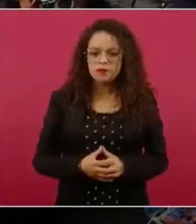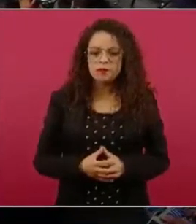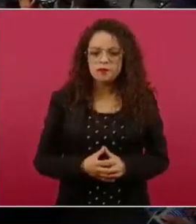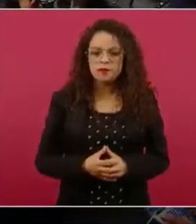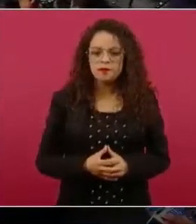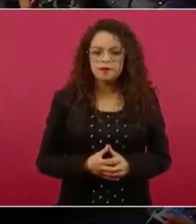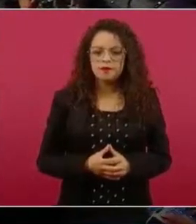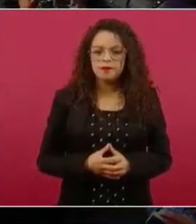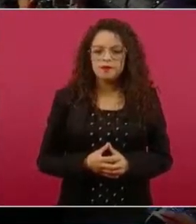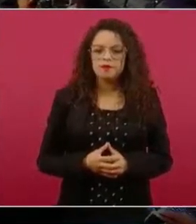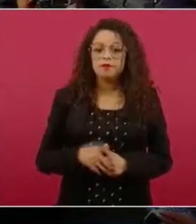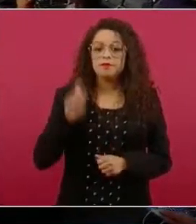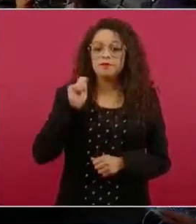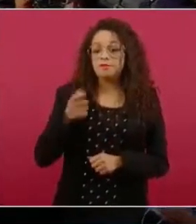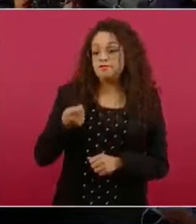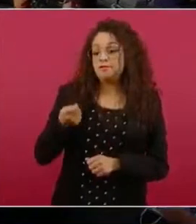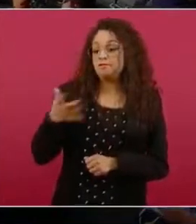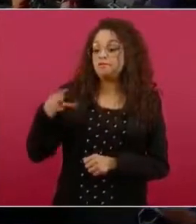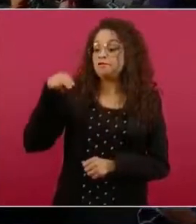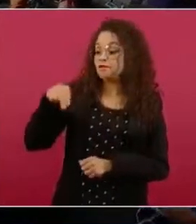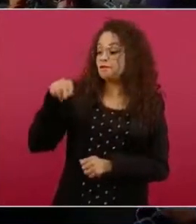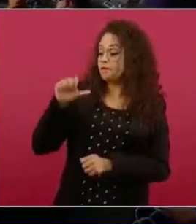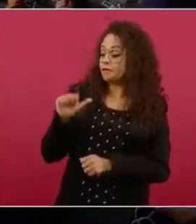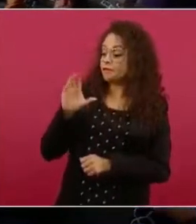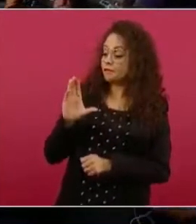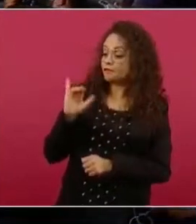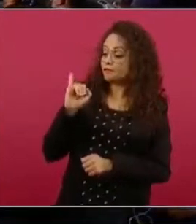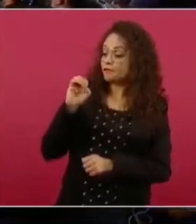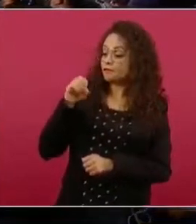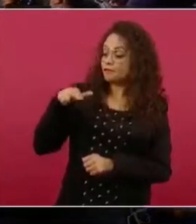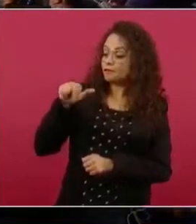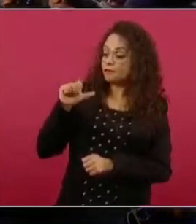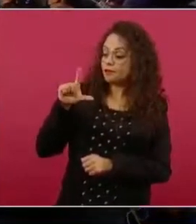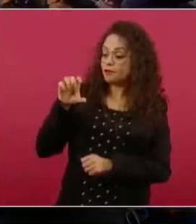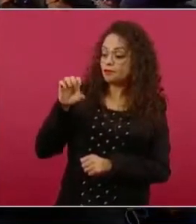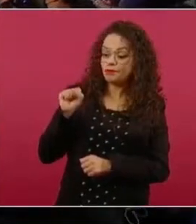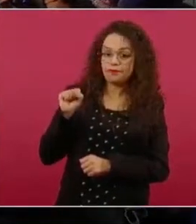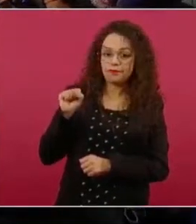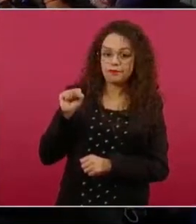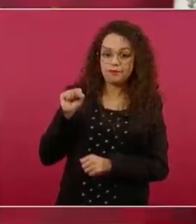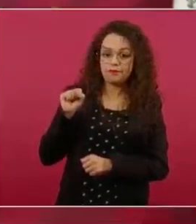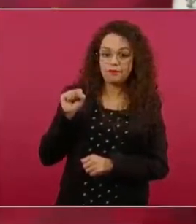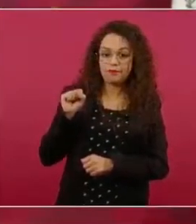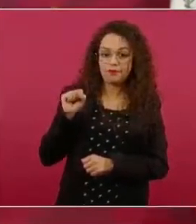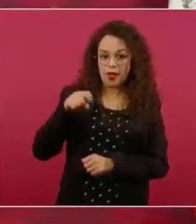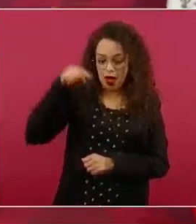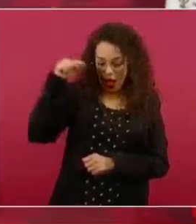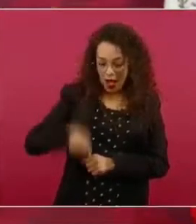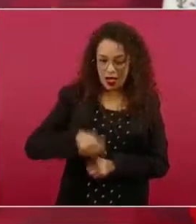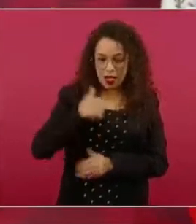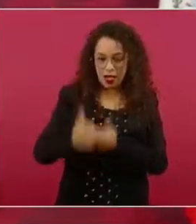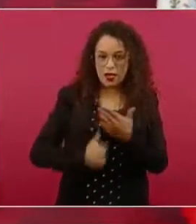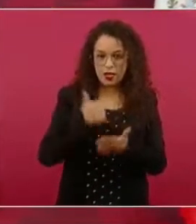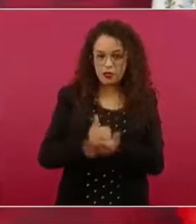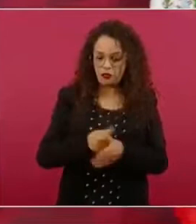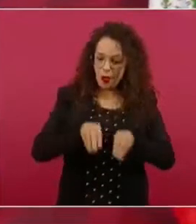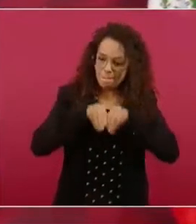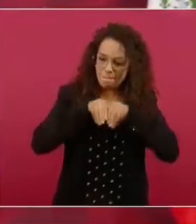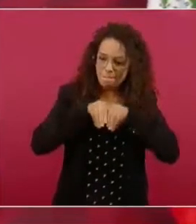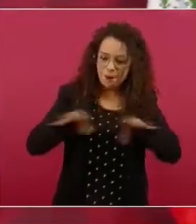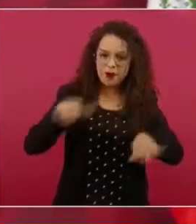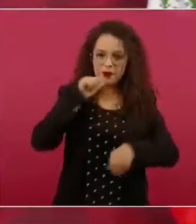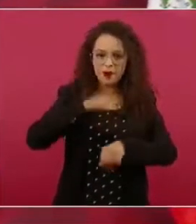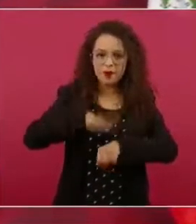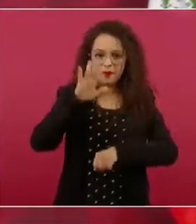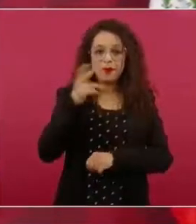los llamados nacionales, que realmente se distribuyen solo aquí, en la ciudad.